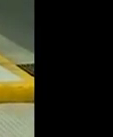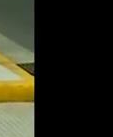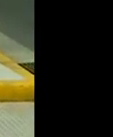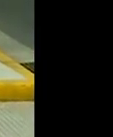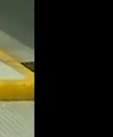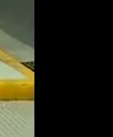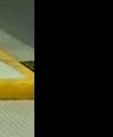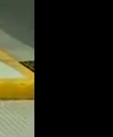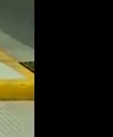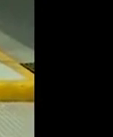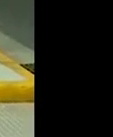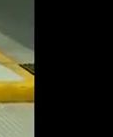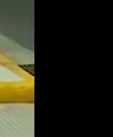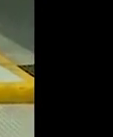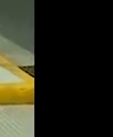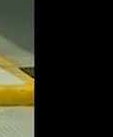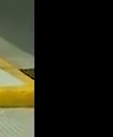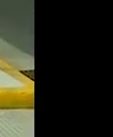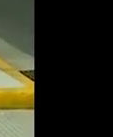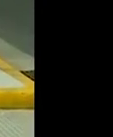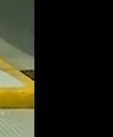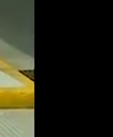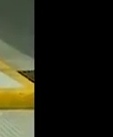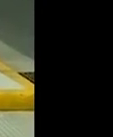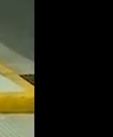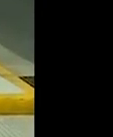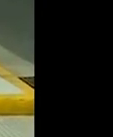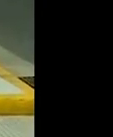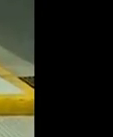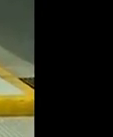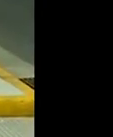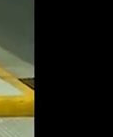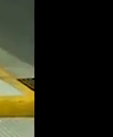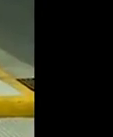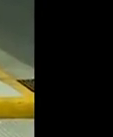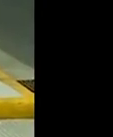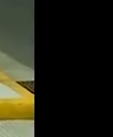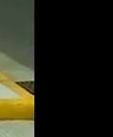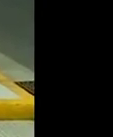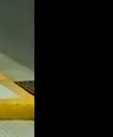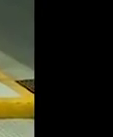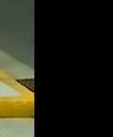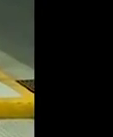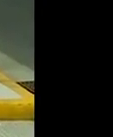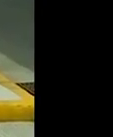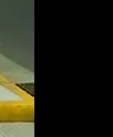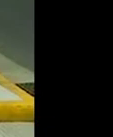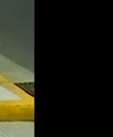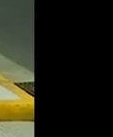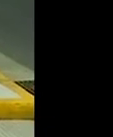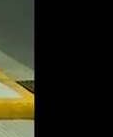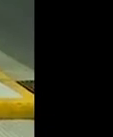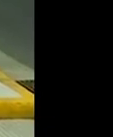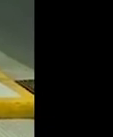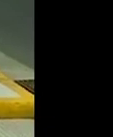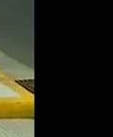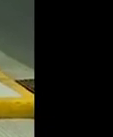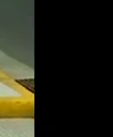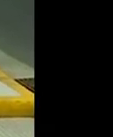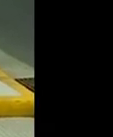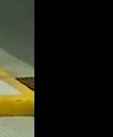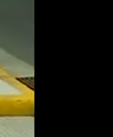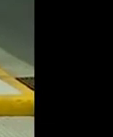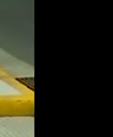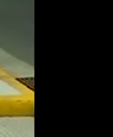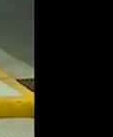momentos cuando hay muchísima más congestión y muchísima más gente. Para darte un dato, estuvimos en la intersección de las dos peatonales de la ciudad de Buenos Aires,